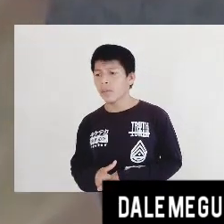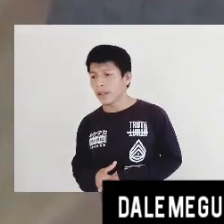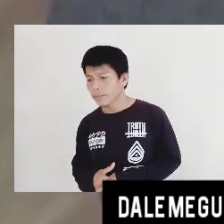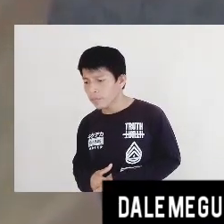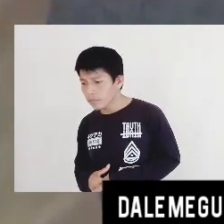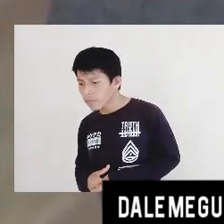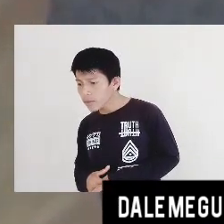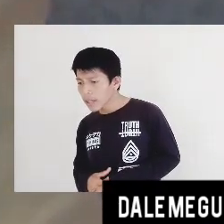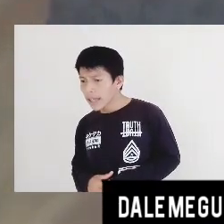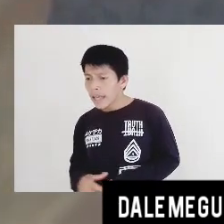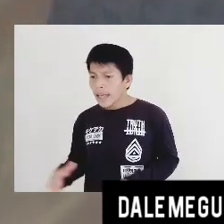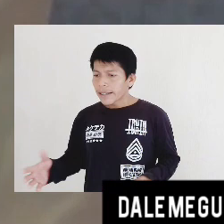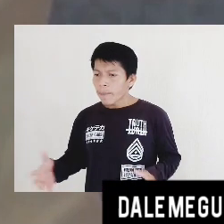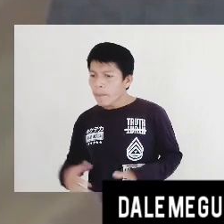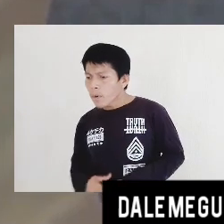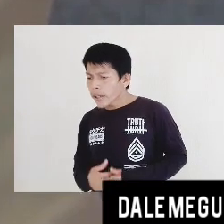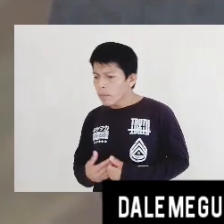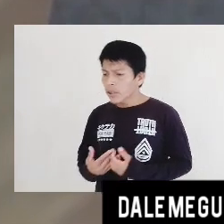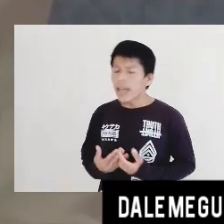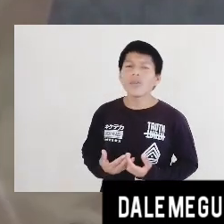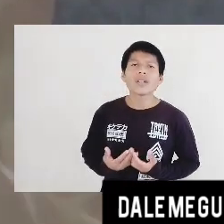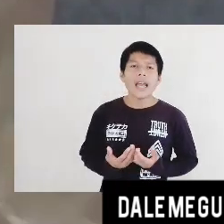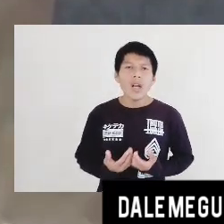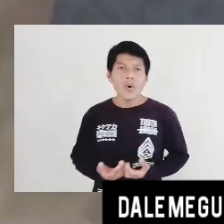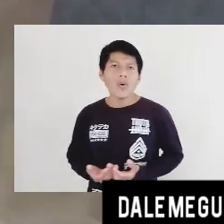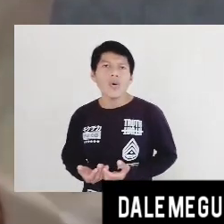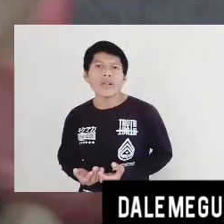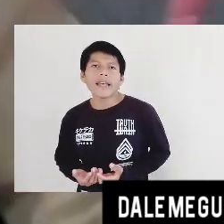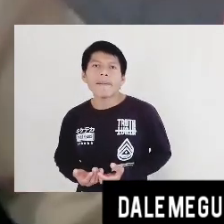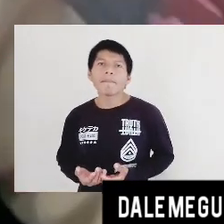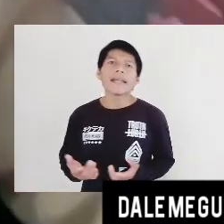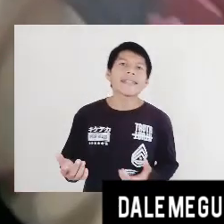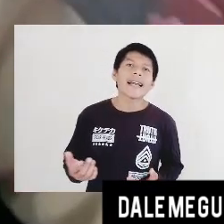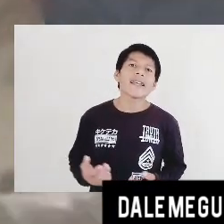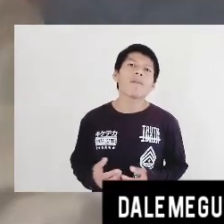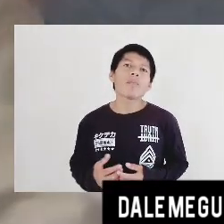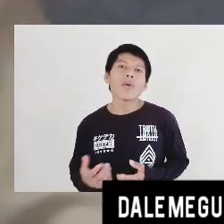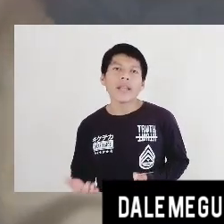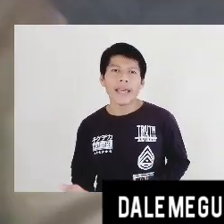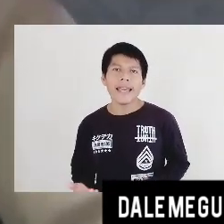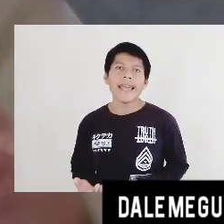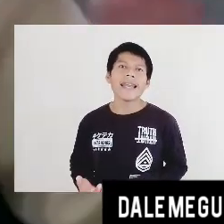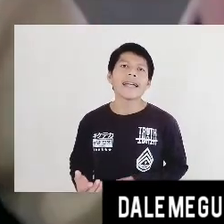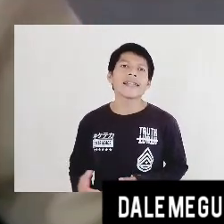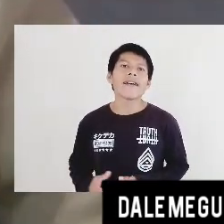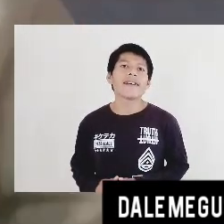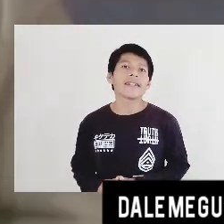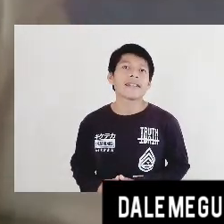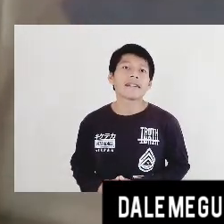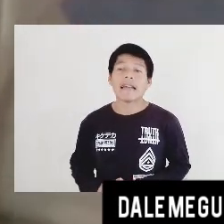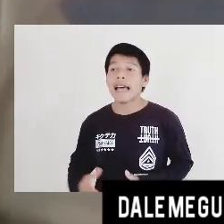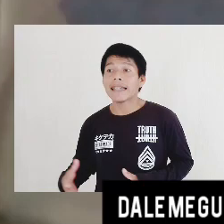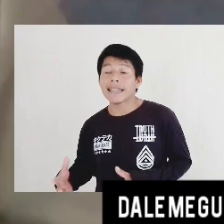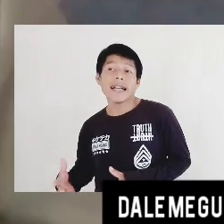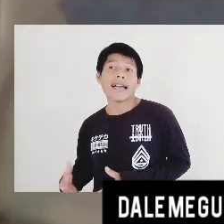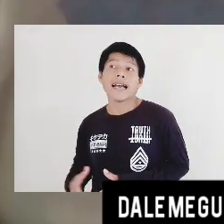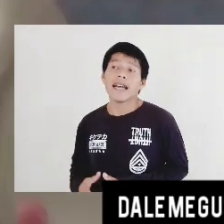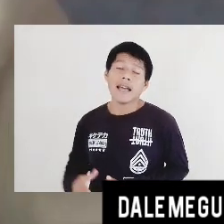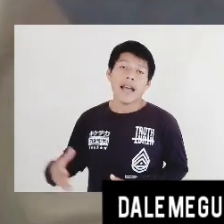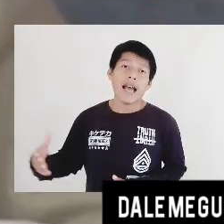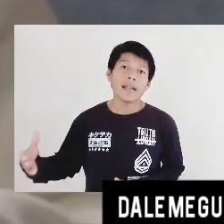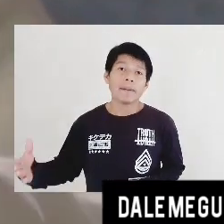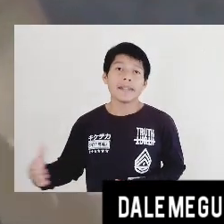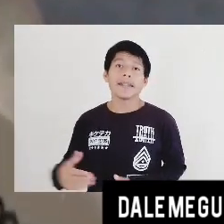López Obrador. Bueno, también podríamos darnos el lujo de pensar del por qué Elena Chávez